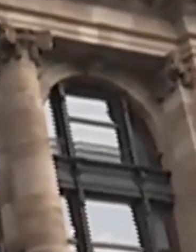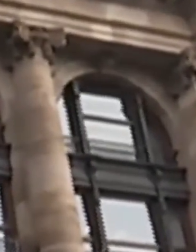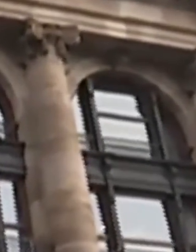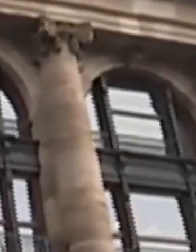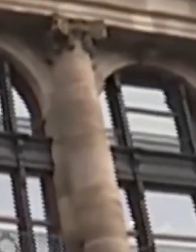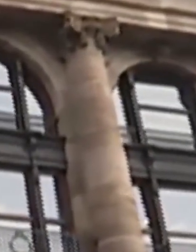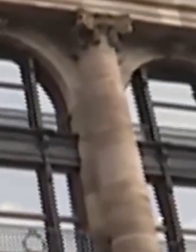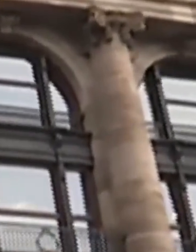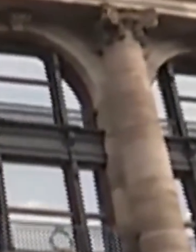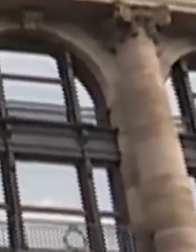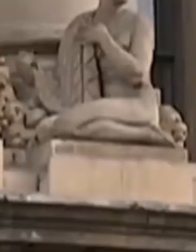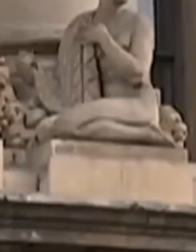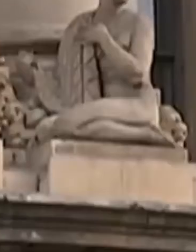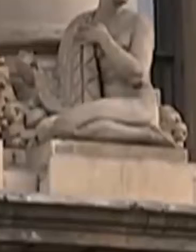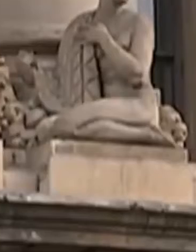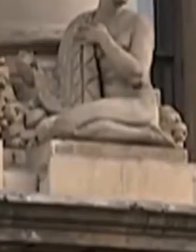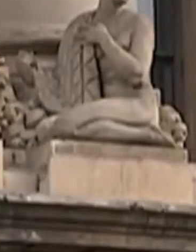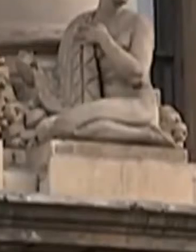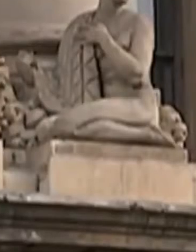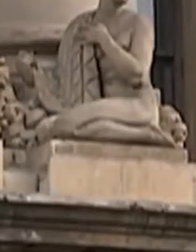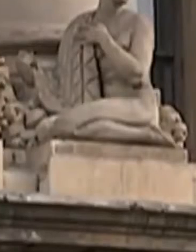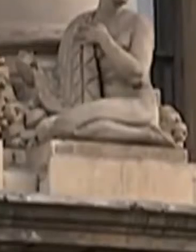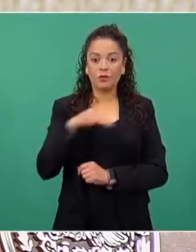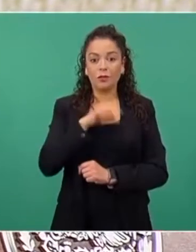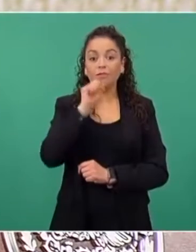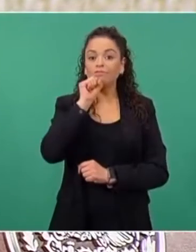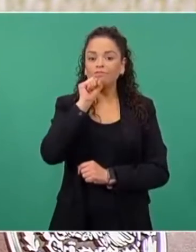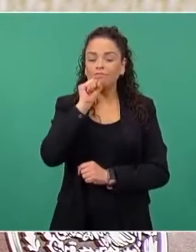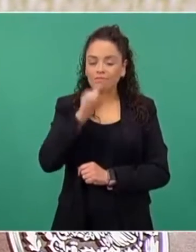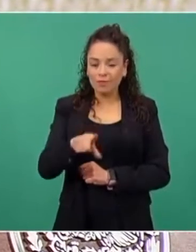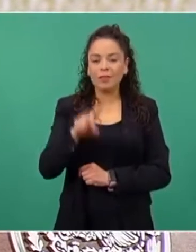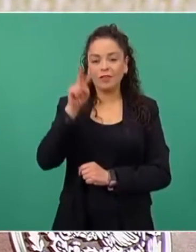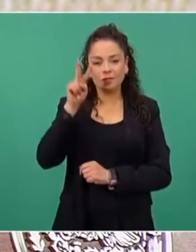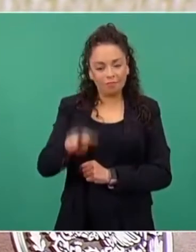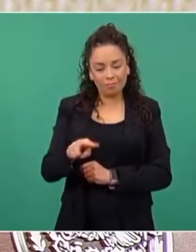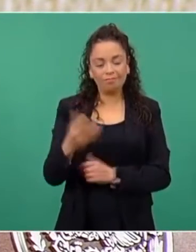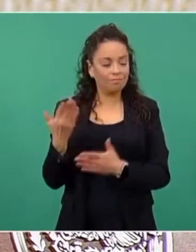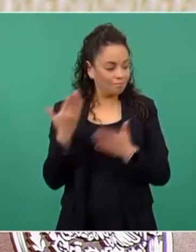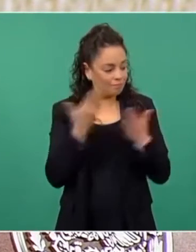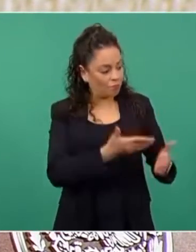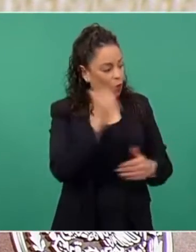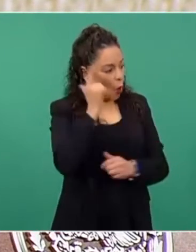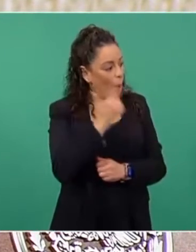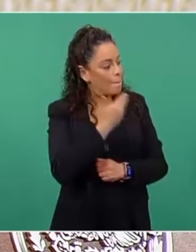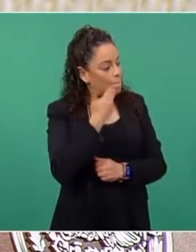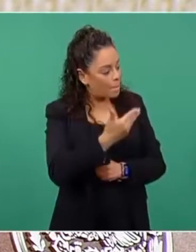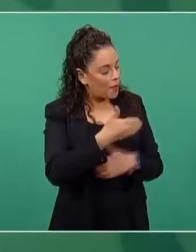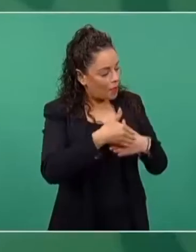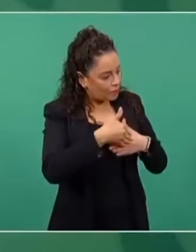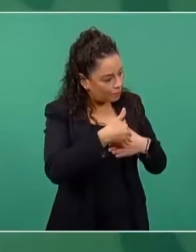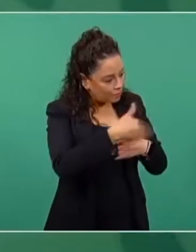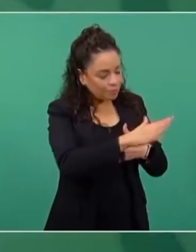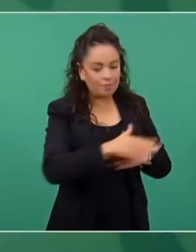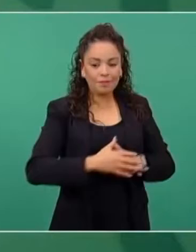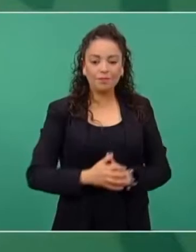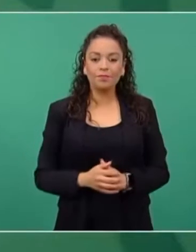Y nosotros también le deseamos que le vaya muy bien. Vamos a seguir